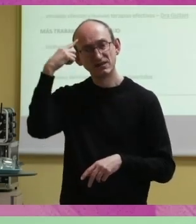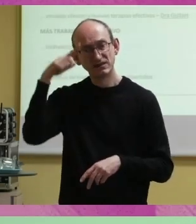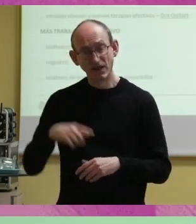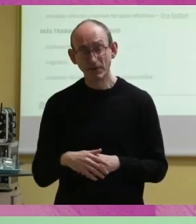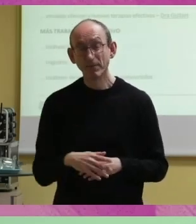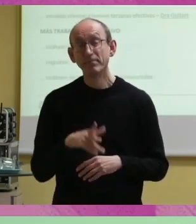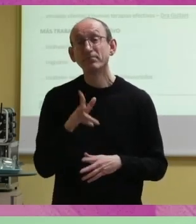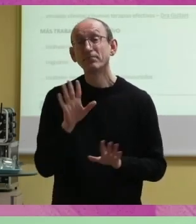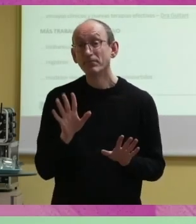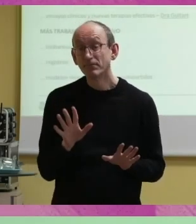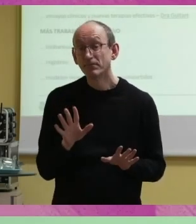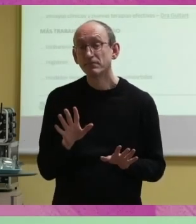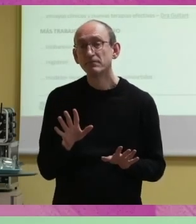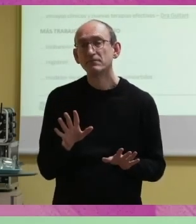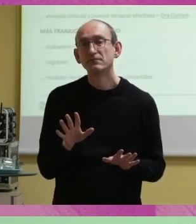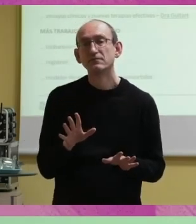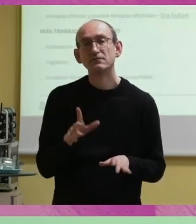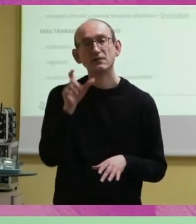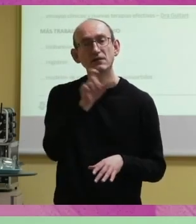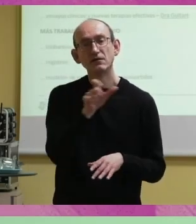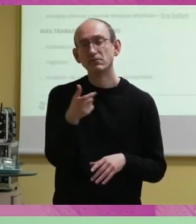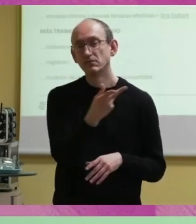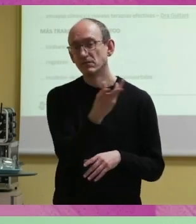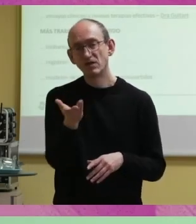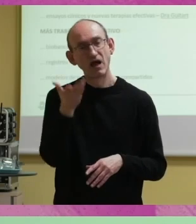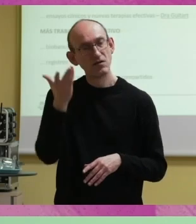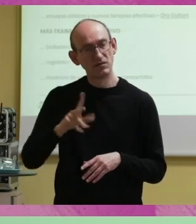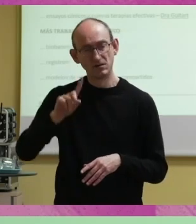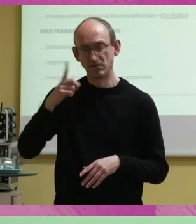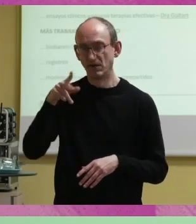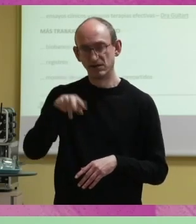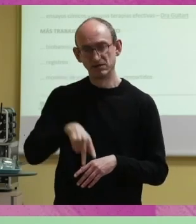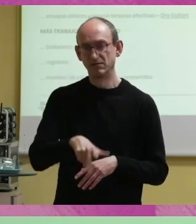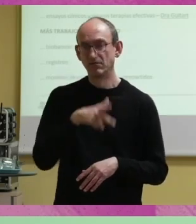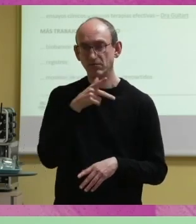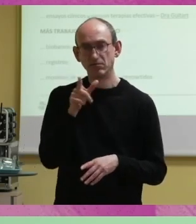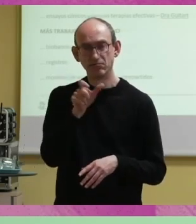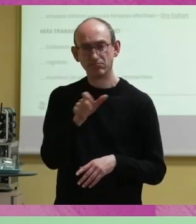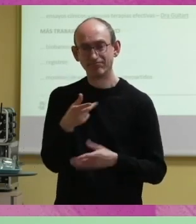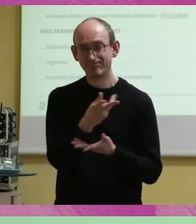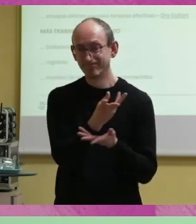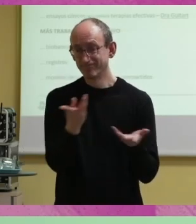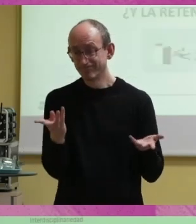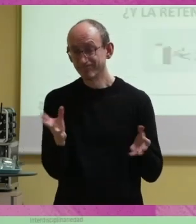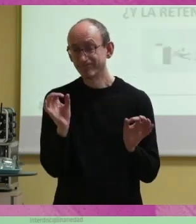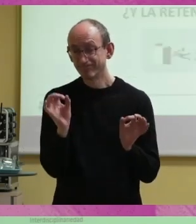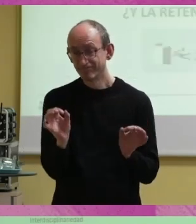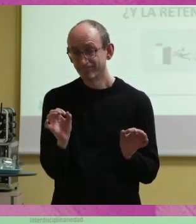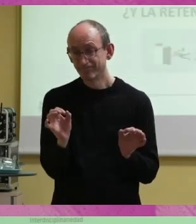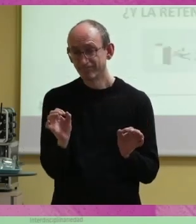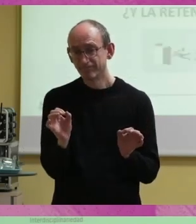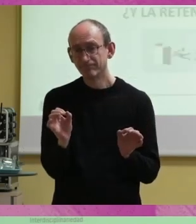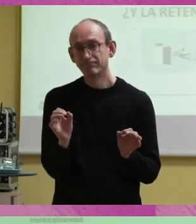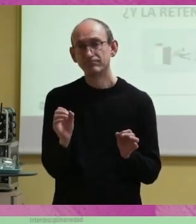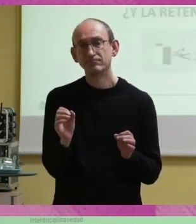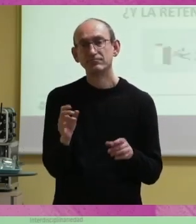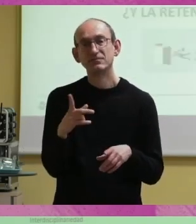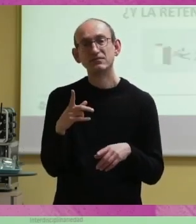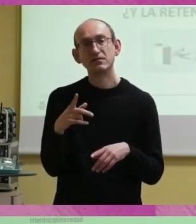una de las cosas más importantes, el personal, que estamos trabajando en todo esto. Personal que tiene que ser